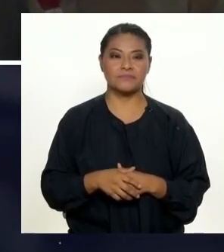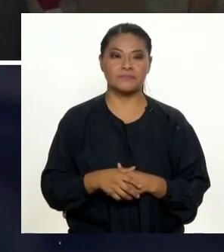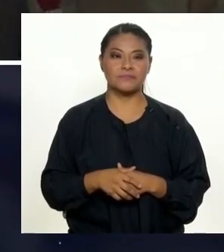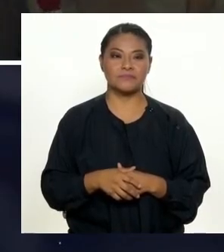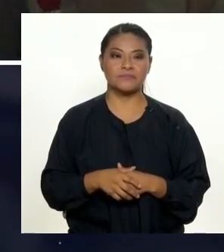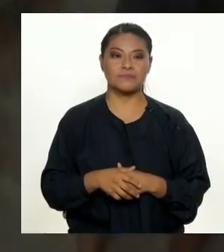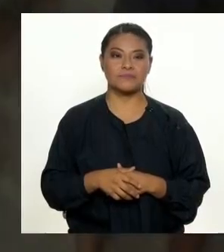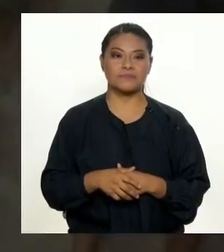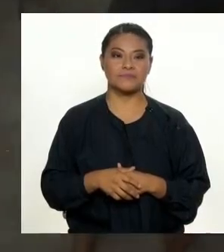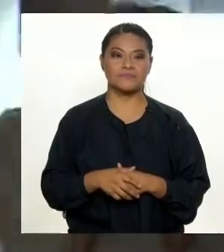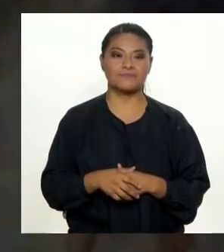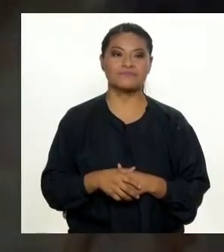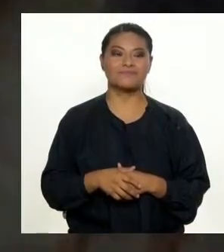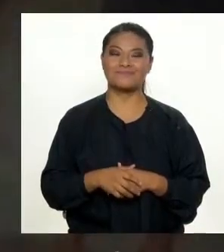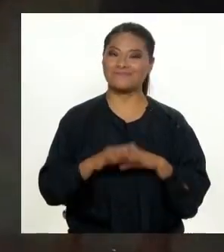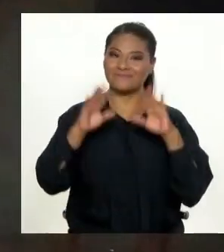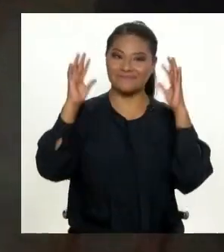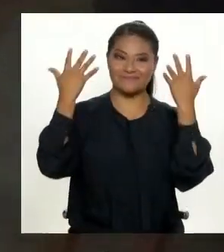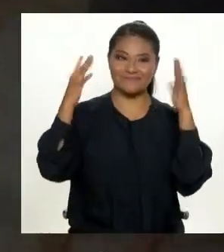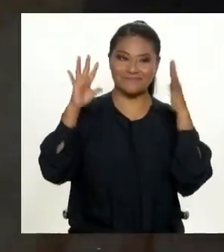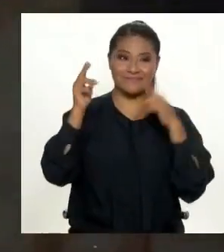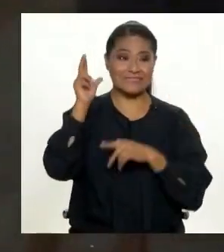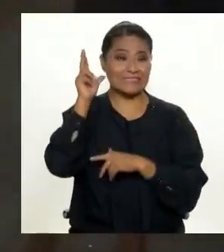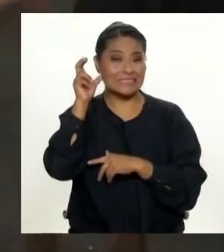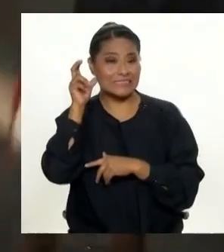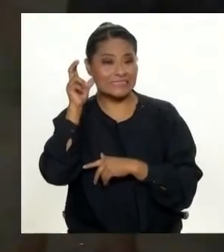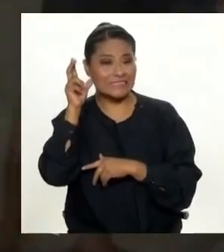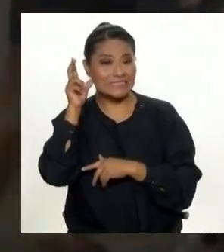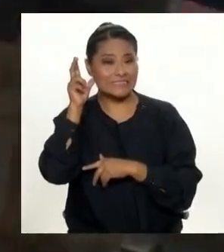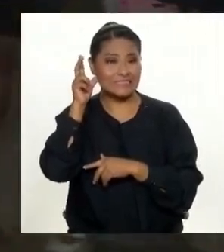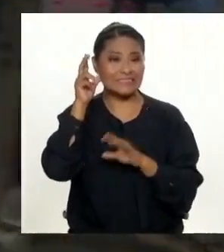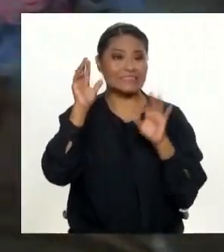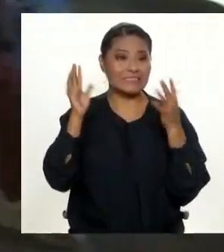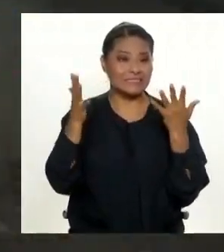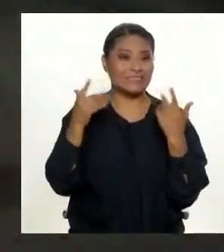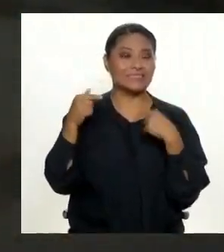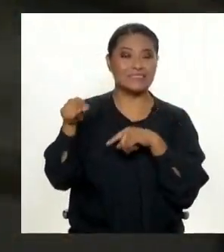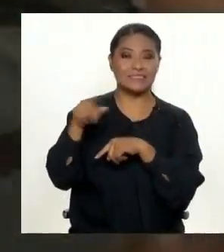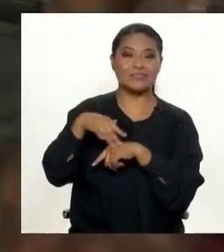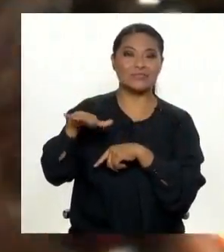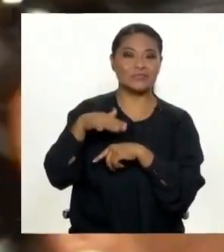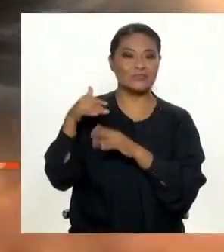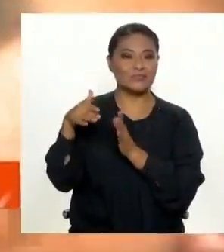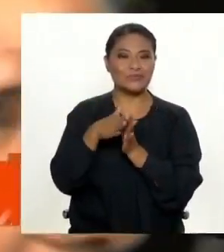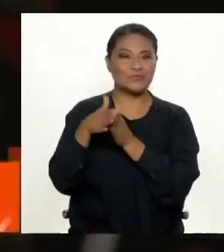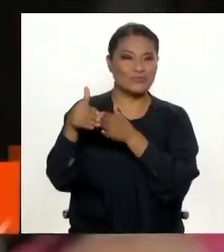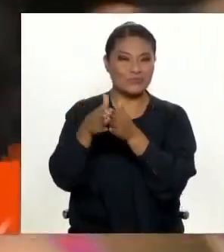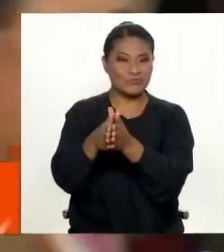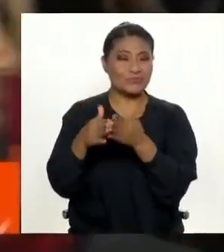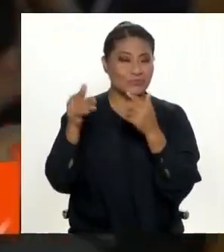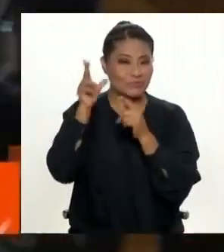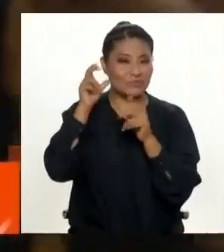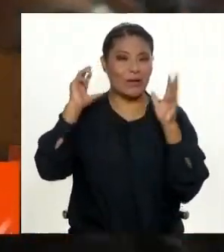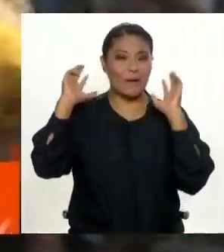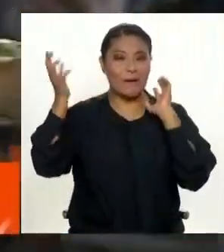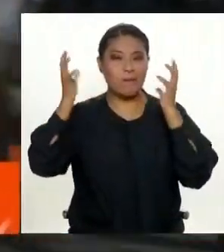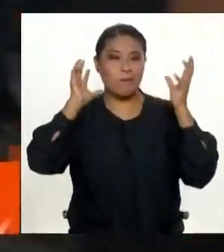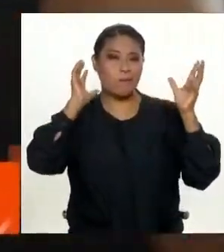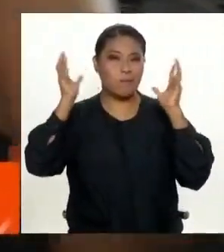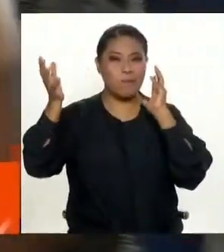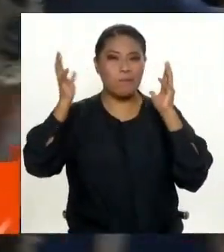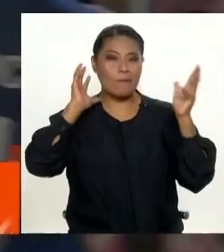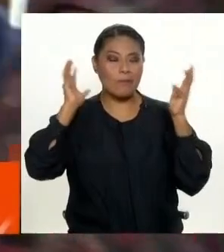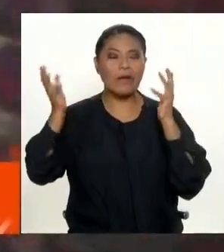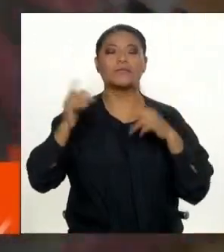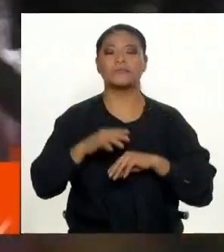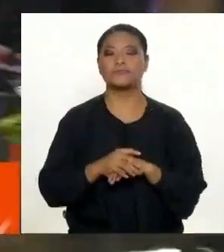¿Qué tal, Gastón, Romy? Escucha, la mujer latera y así está arrancando la festividad por